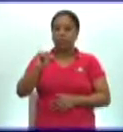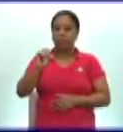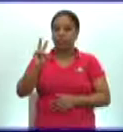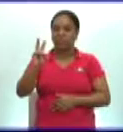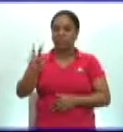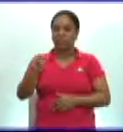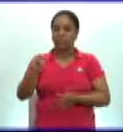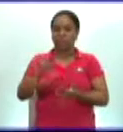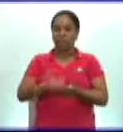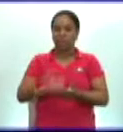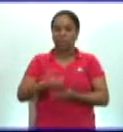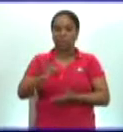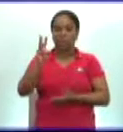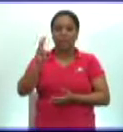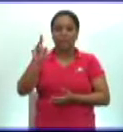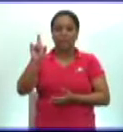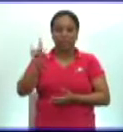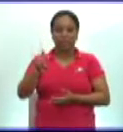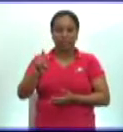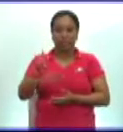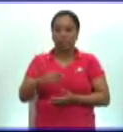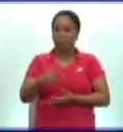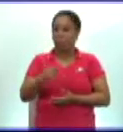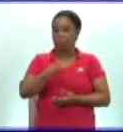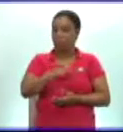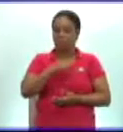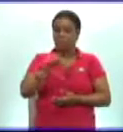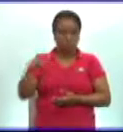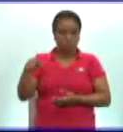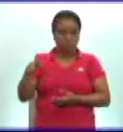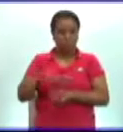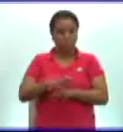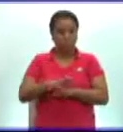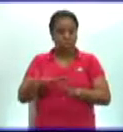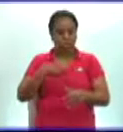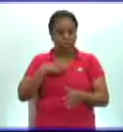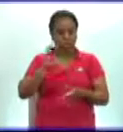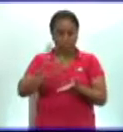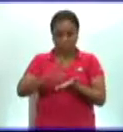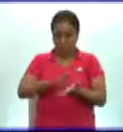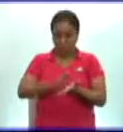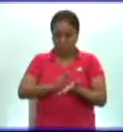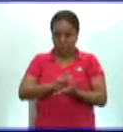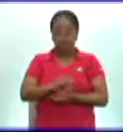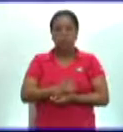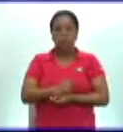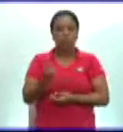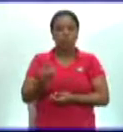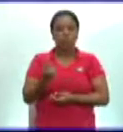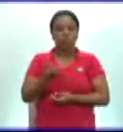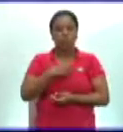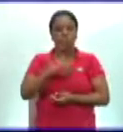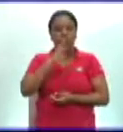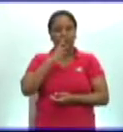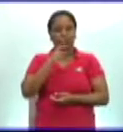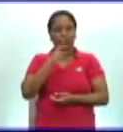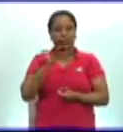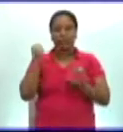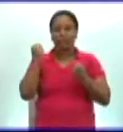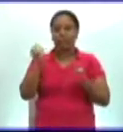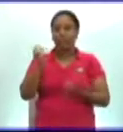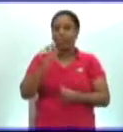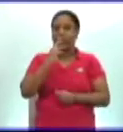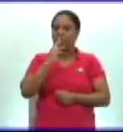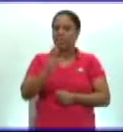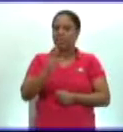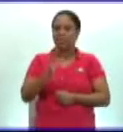El inciso no lo tienen que copiar porque lo tienen en su libro de texto y solo tienen que responder que la fuerza resultante